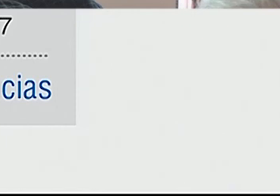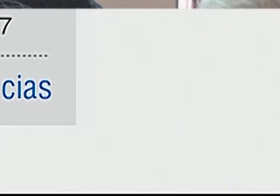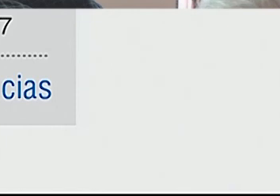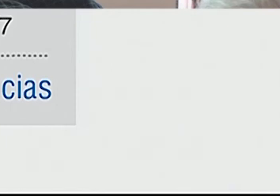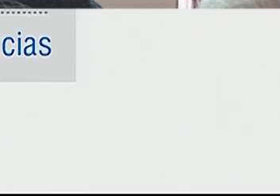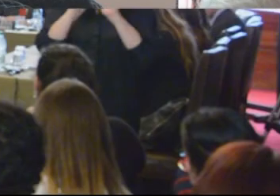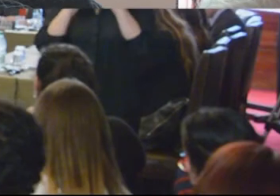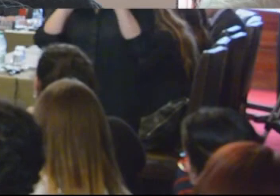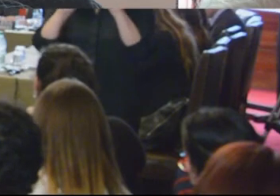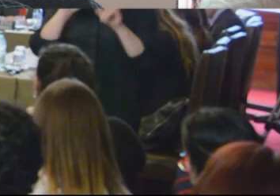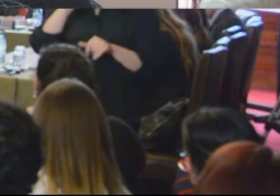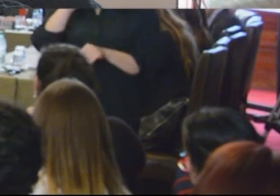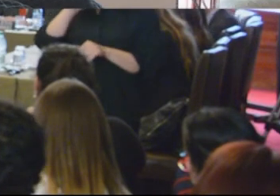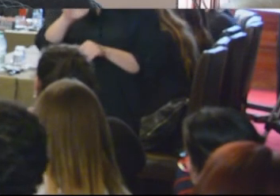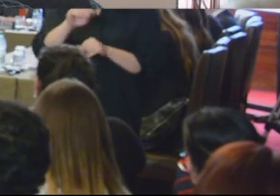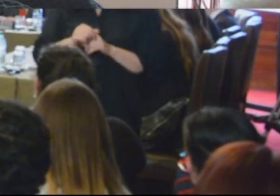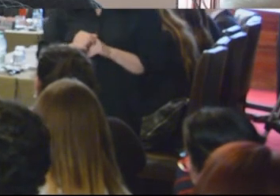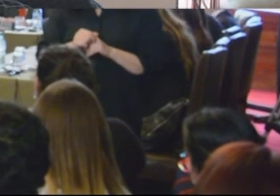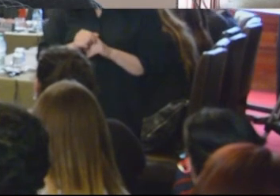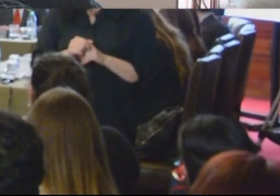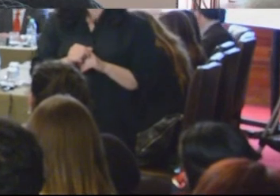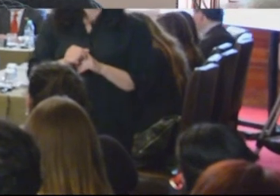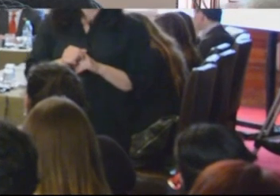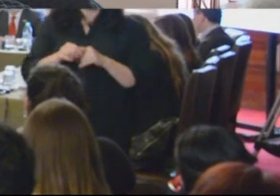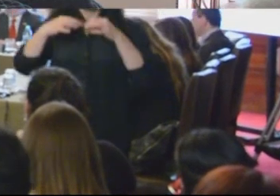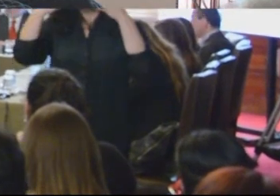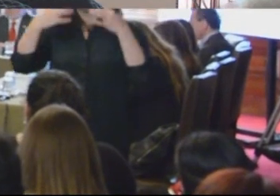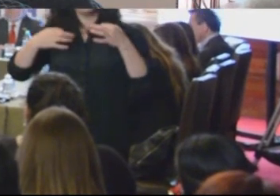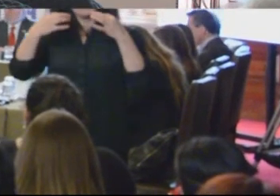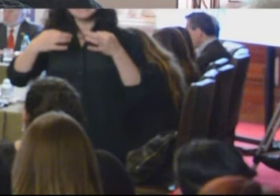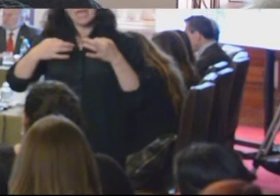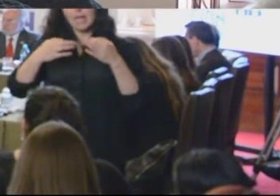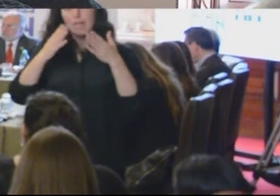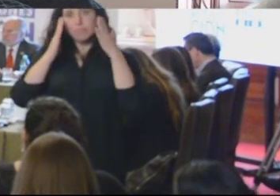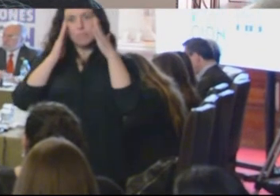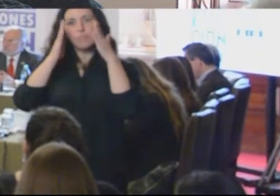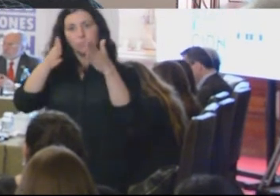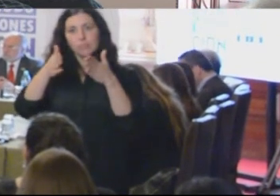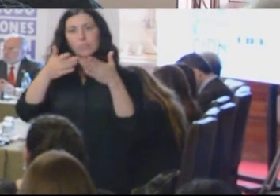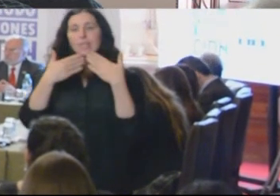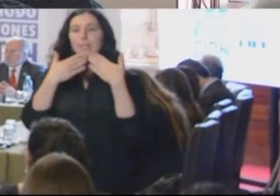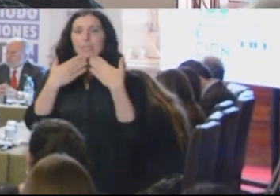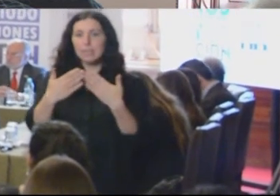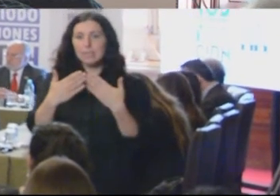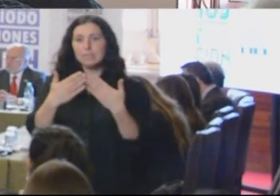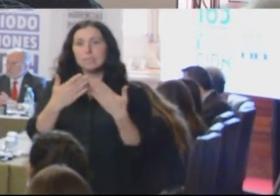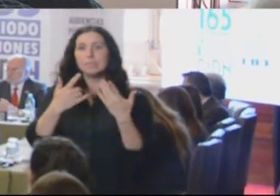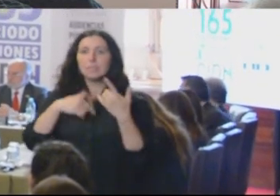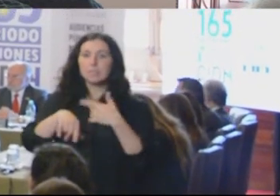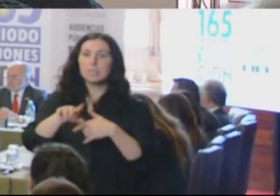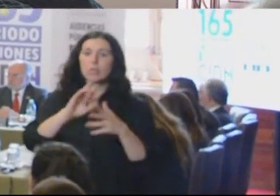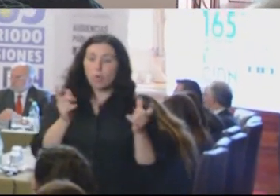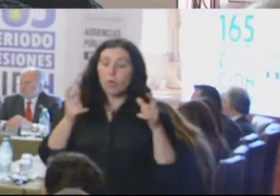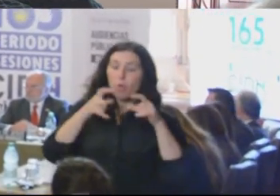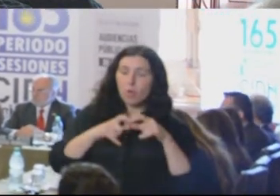165 con una especial mención de agradecimiento por parte de la